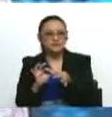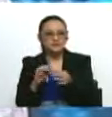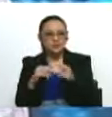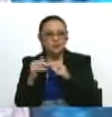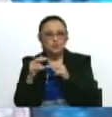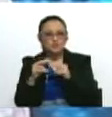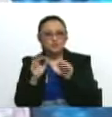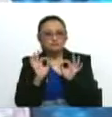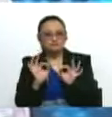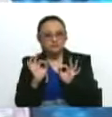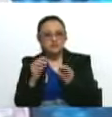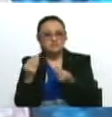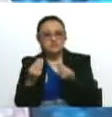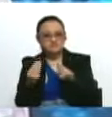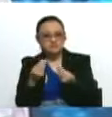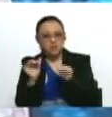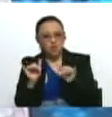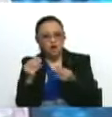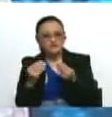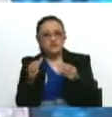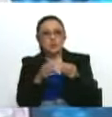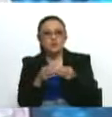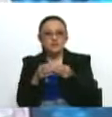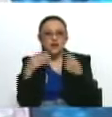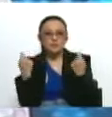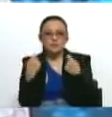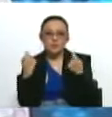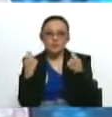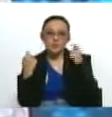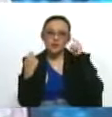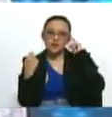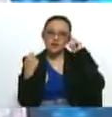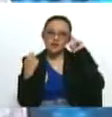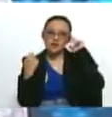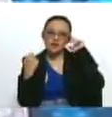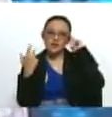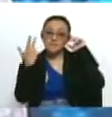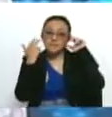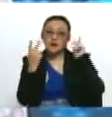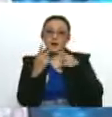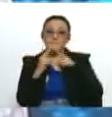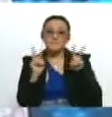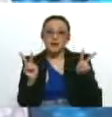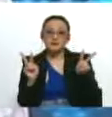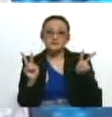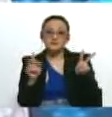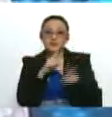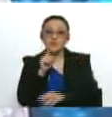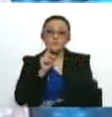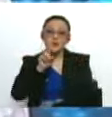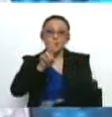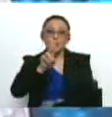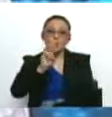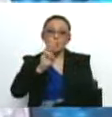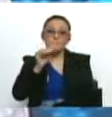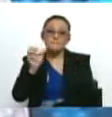y dirigente de las unidades populares para la paz, las UPAs.